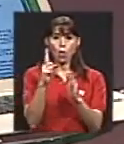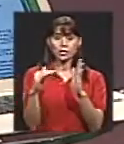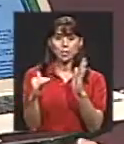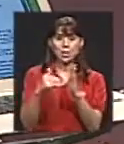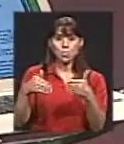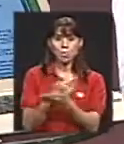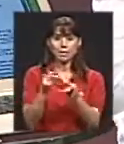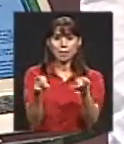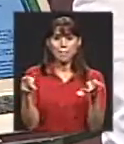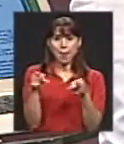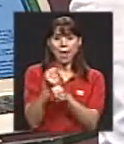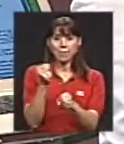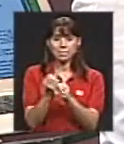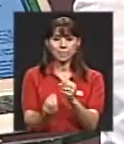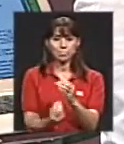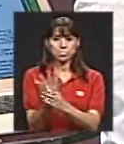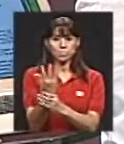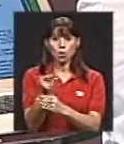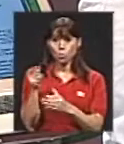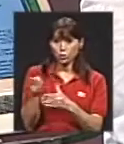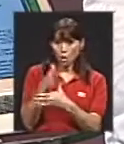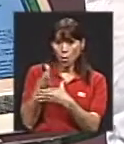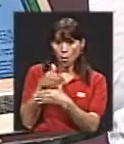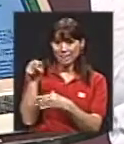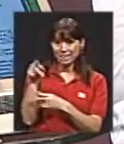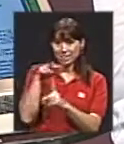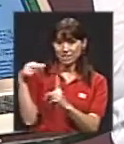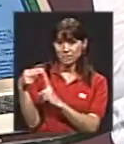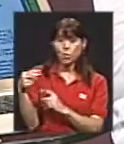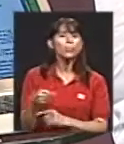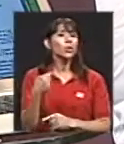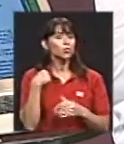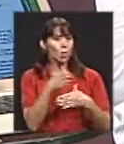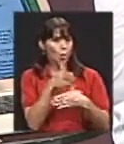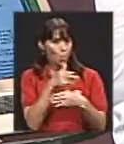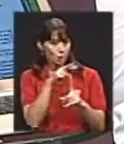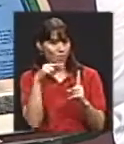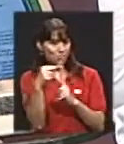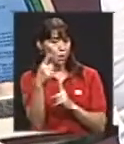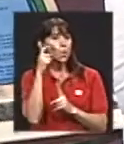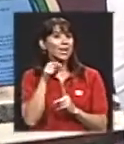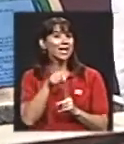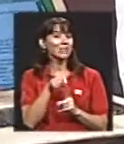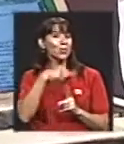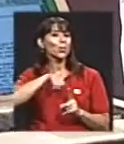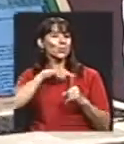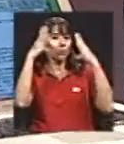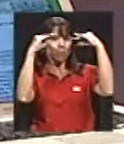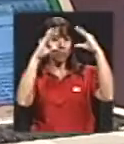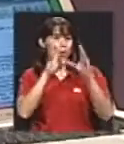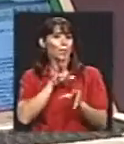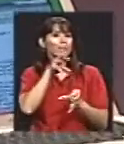visión comparto la visión porque es parte de lo que nuestro informe también tiene que es otra cosa que yo quisiera decir el